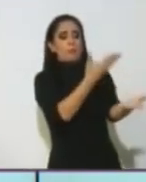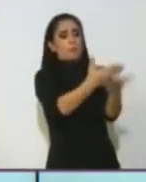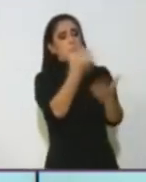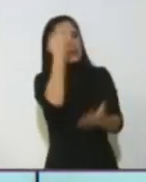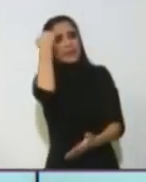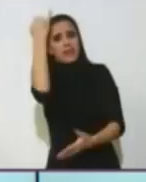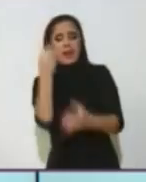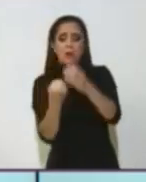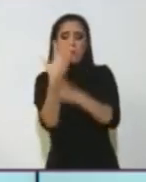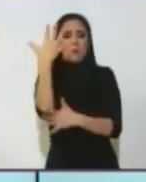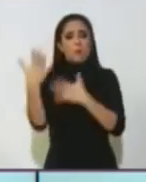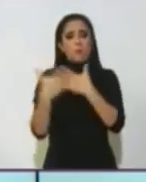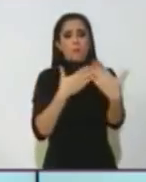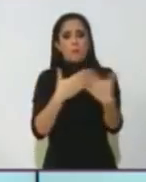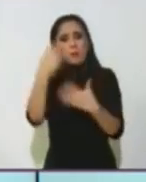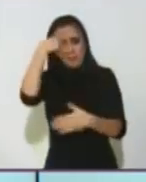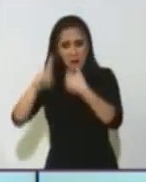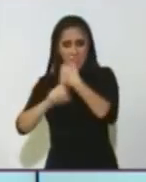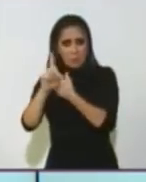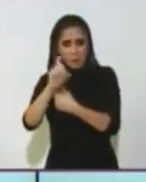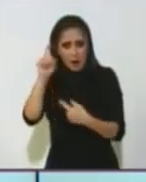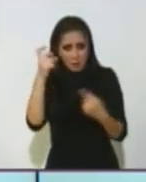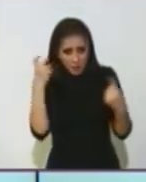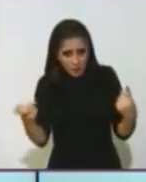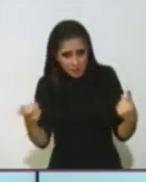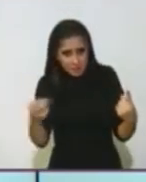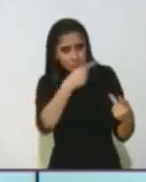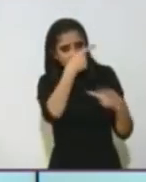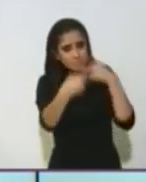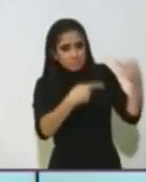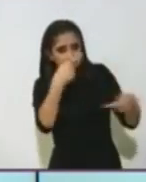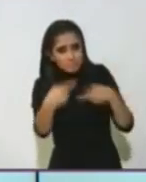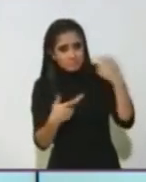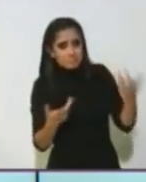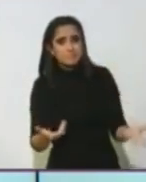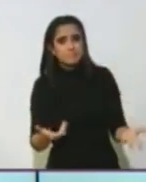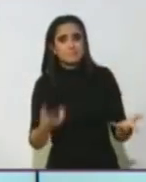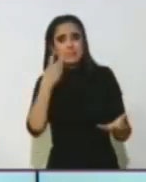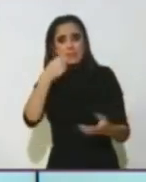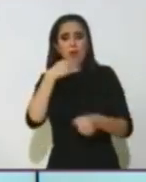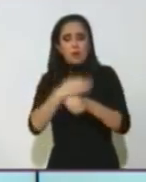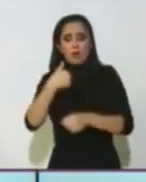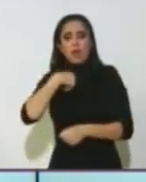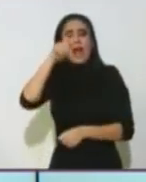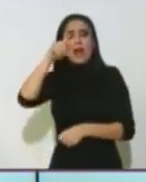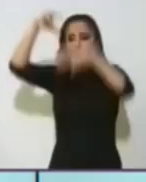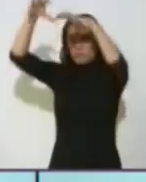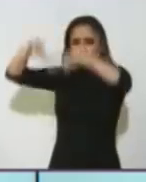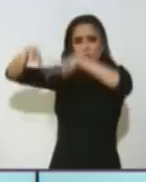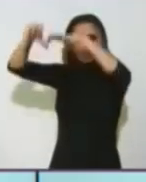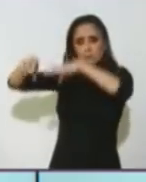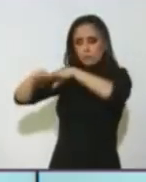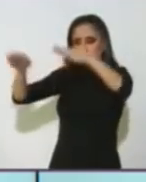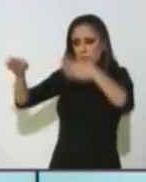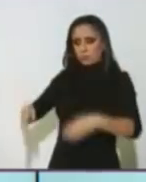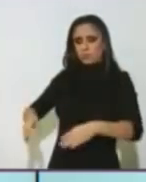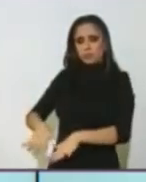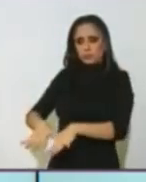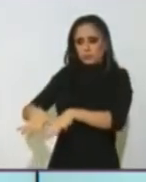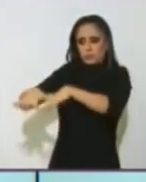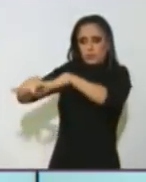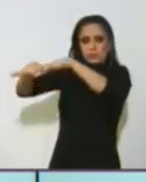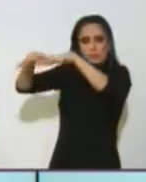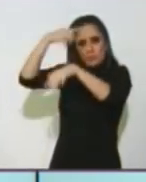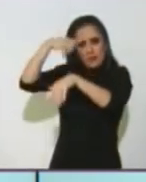el problema del agua nosotros tenemos la generación de aguas pluviales y poner una